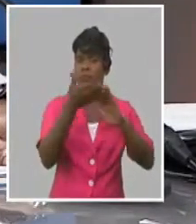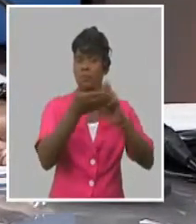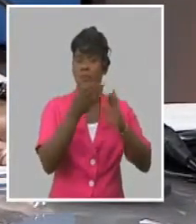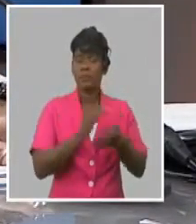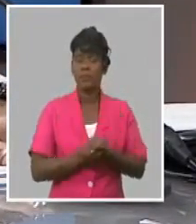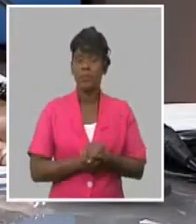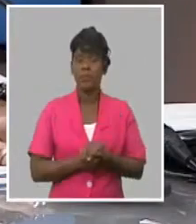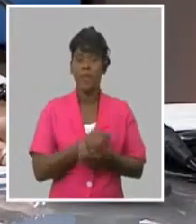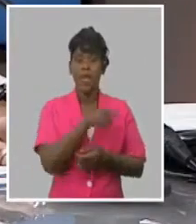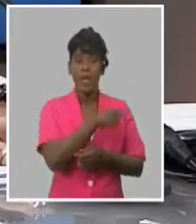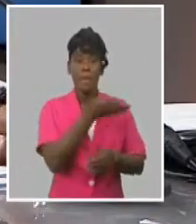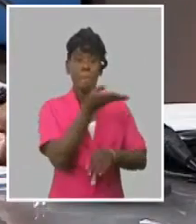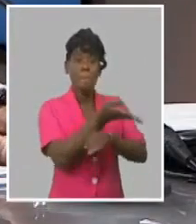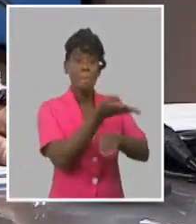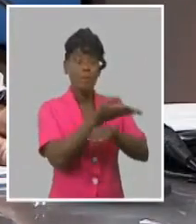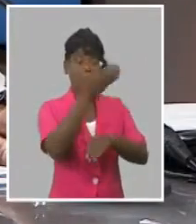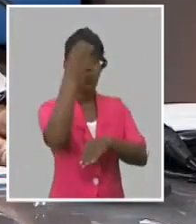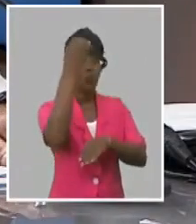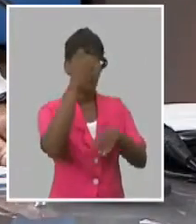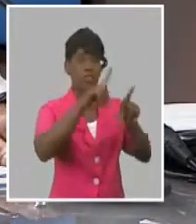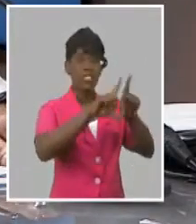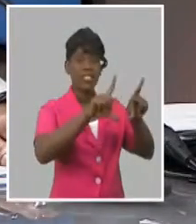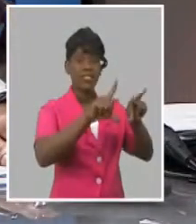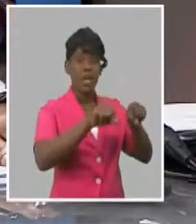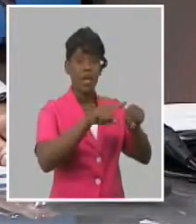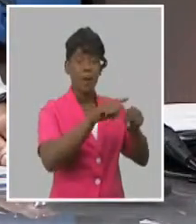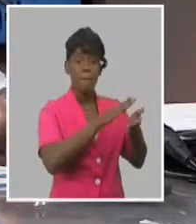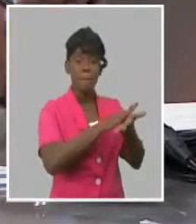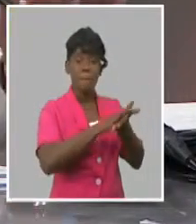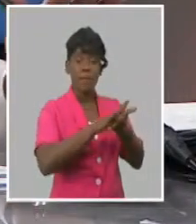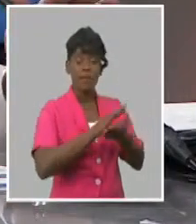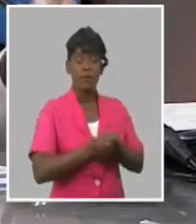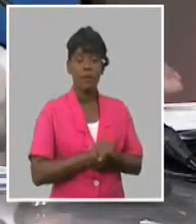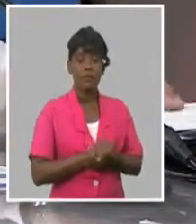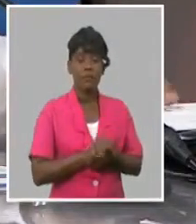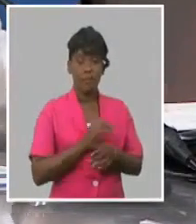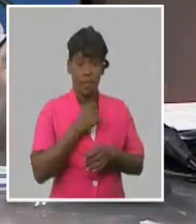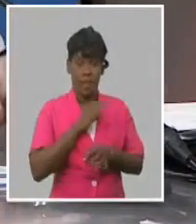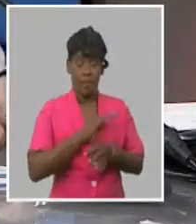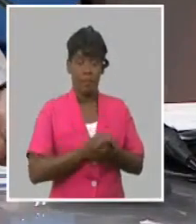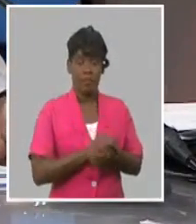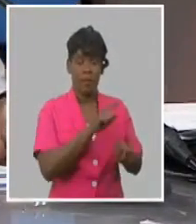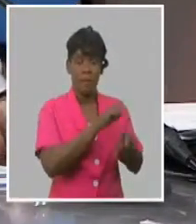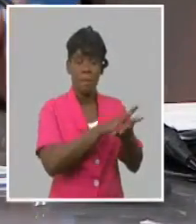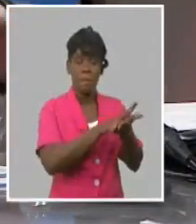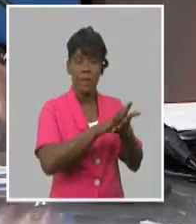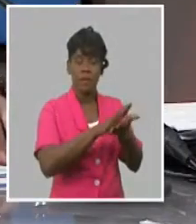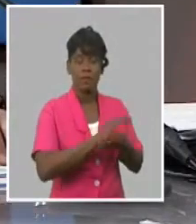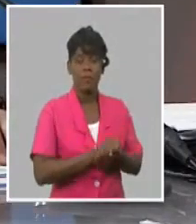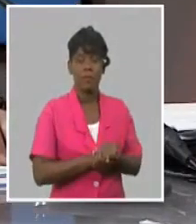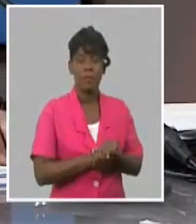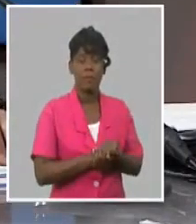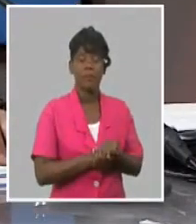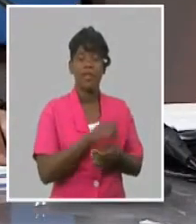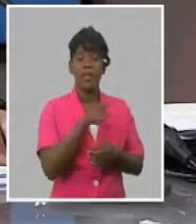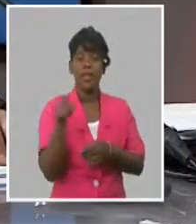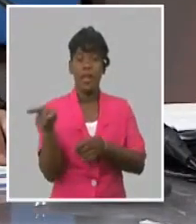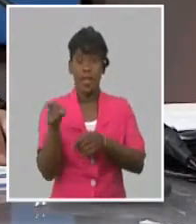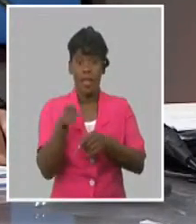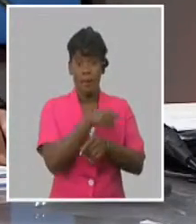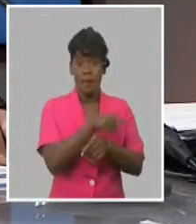CUC. ¿Nos vamos entendiendo? Entonces, vamos a suponer, una entidad presupuestada tiene que hacer una